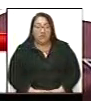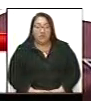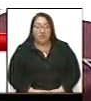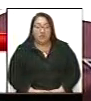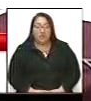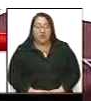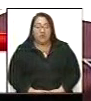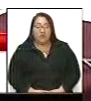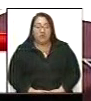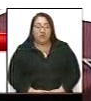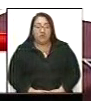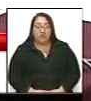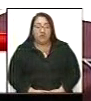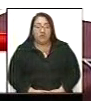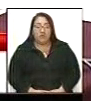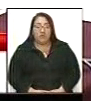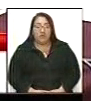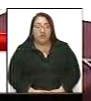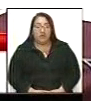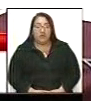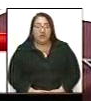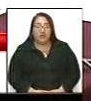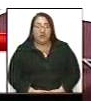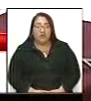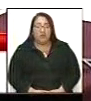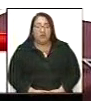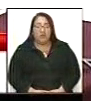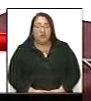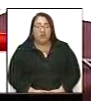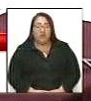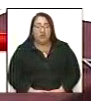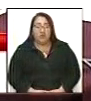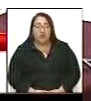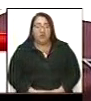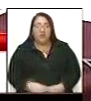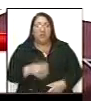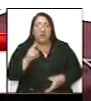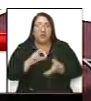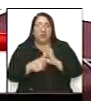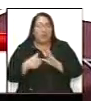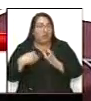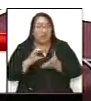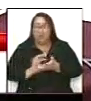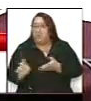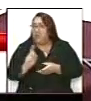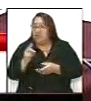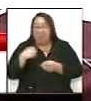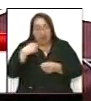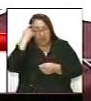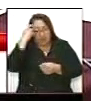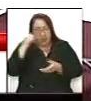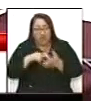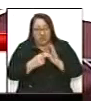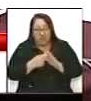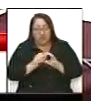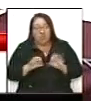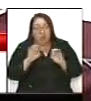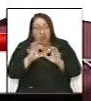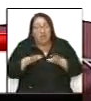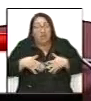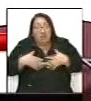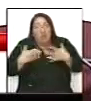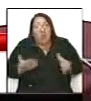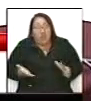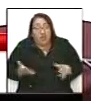del 5% que la ley de partidos políticos permite y que no la hemos desechado porque consideramos que la